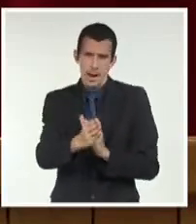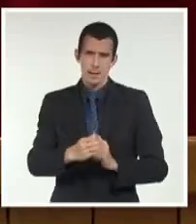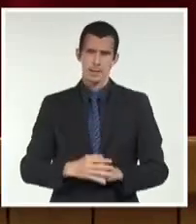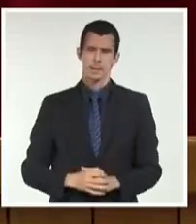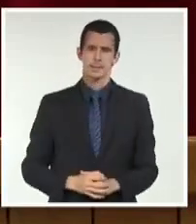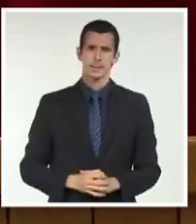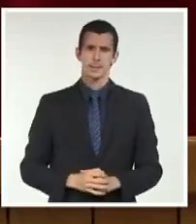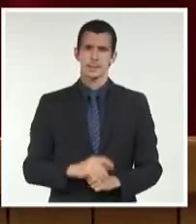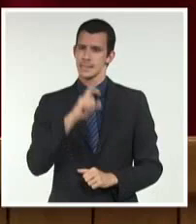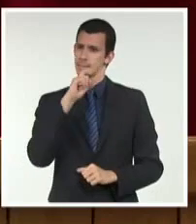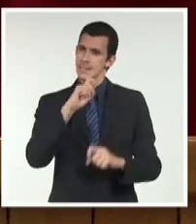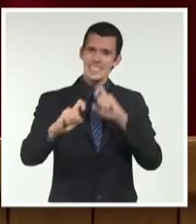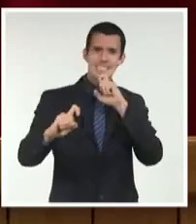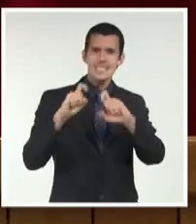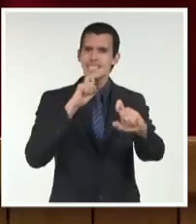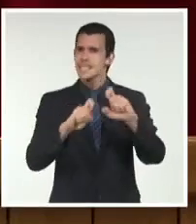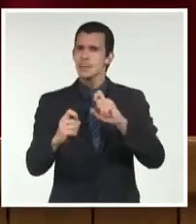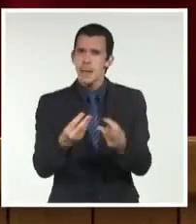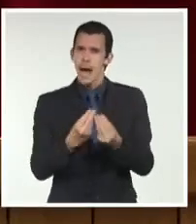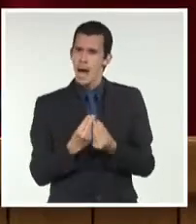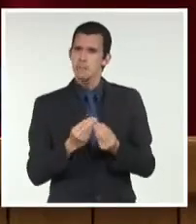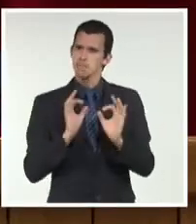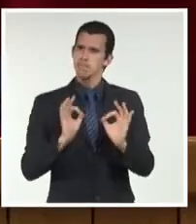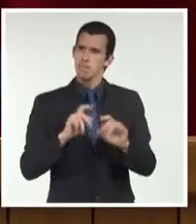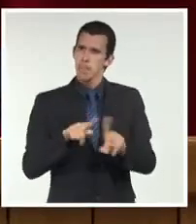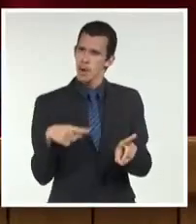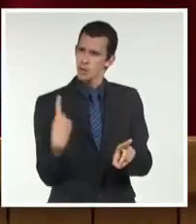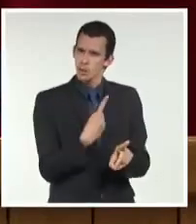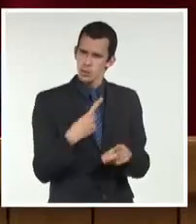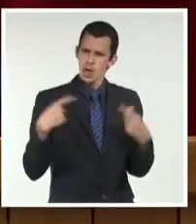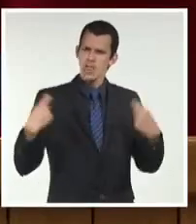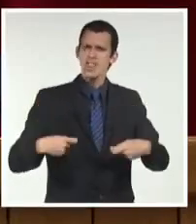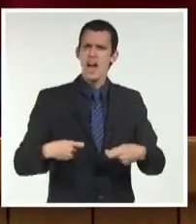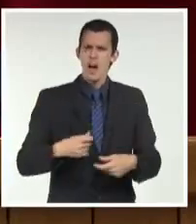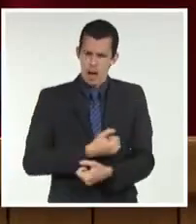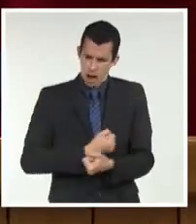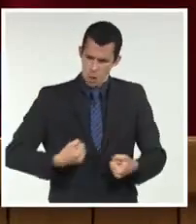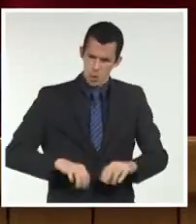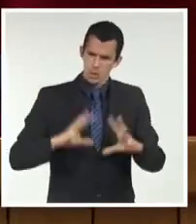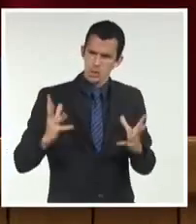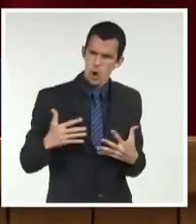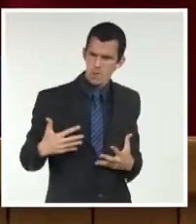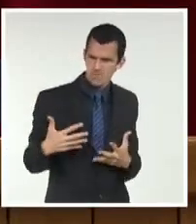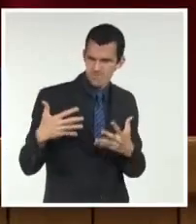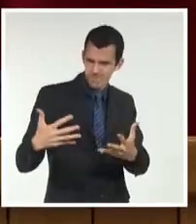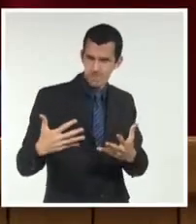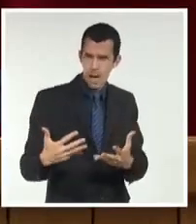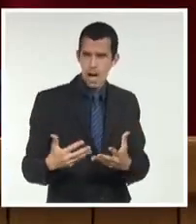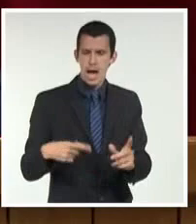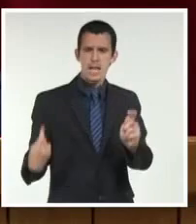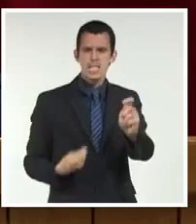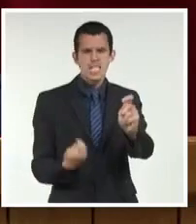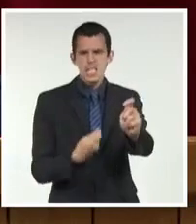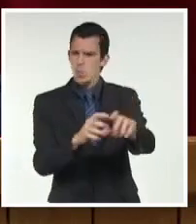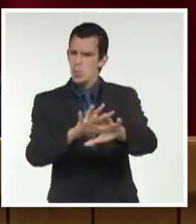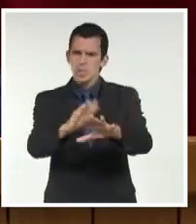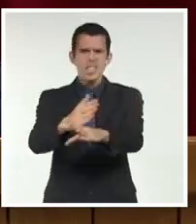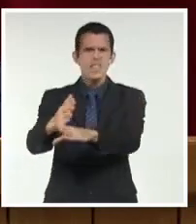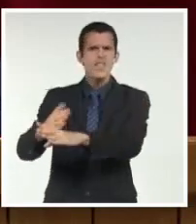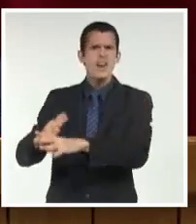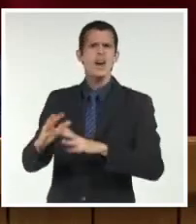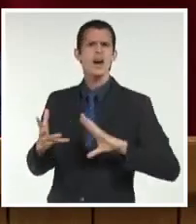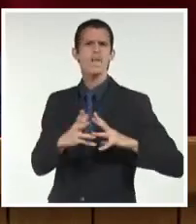inmediato y de largo plazo. El deber es denunciar y combatir la guerra económica en todos los rincones y en cada